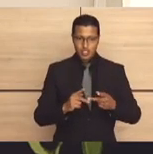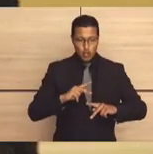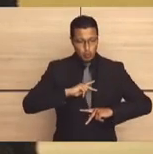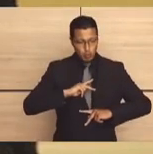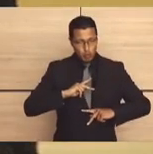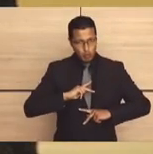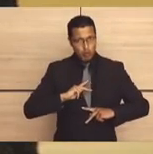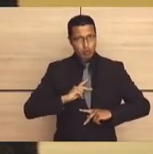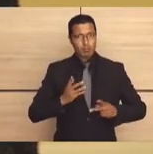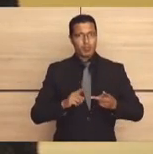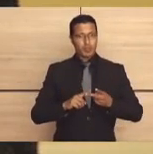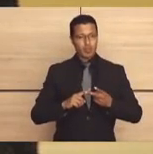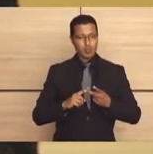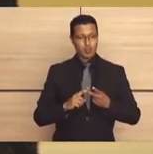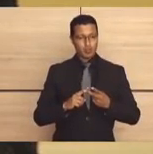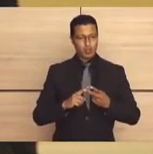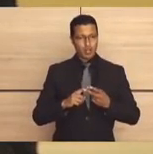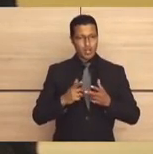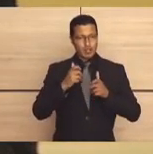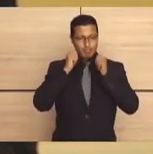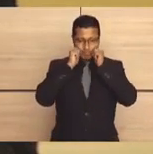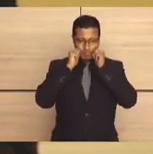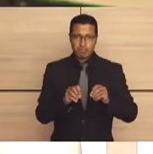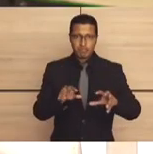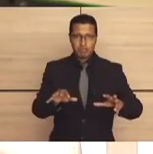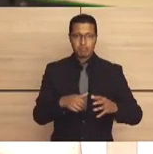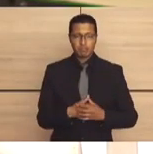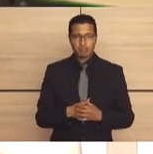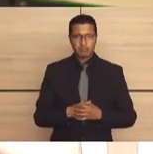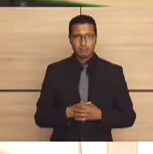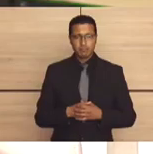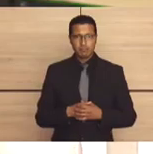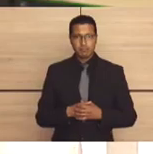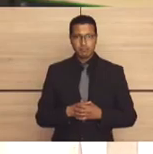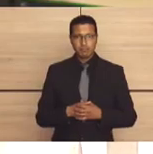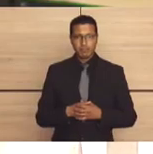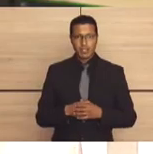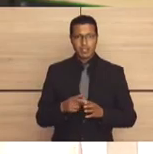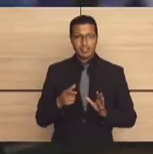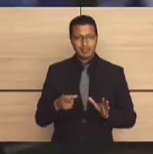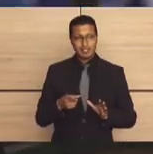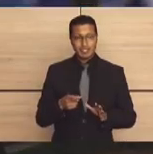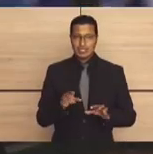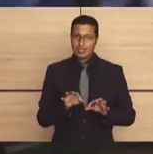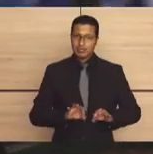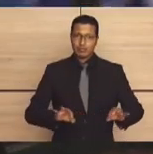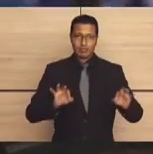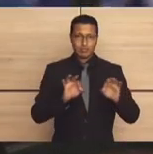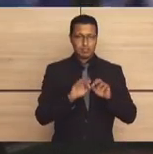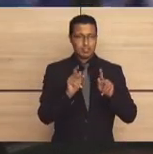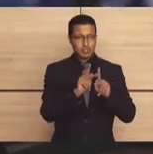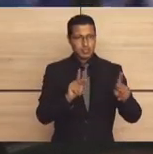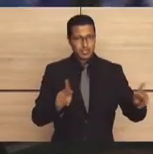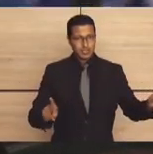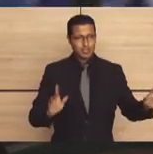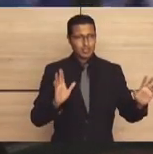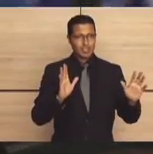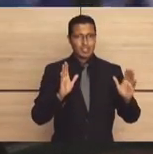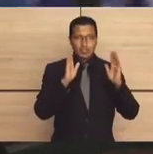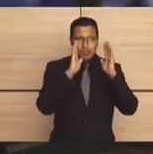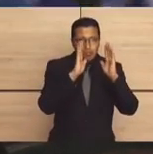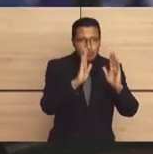amor al ser humano, al prójimo. Un país que escuche, un país que respete, eso es